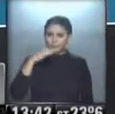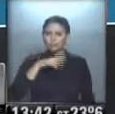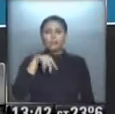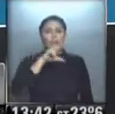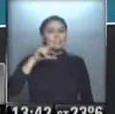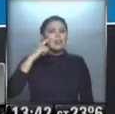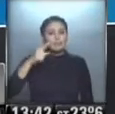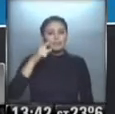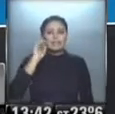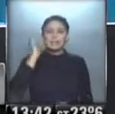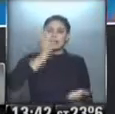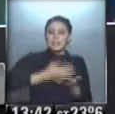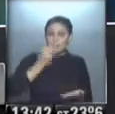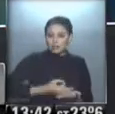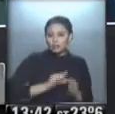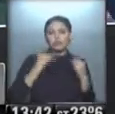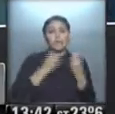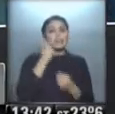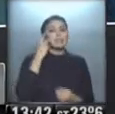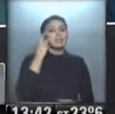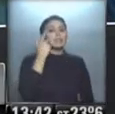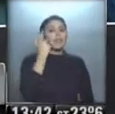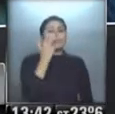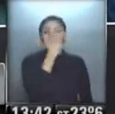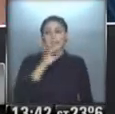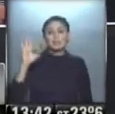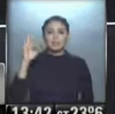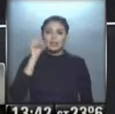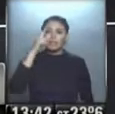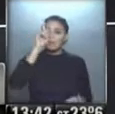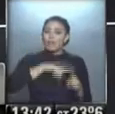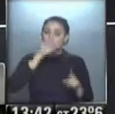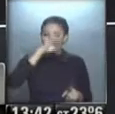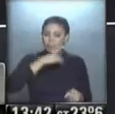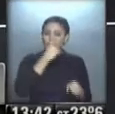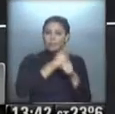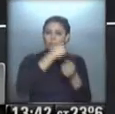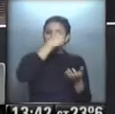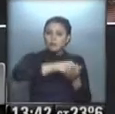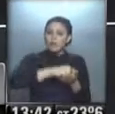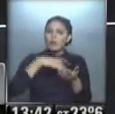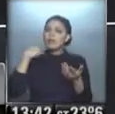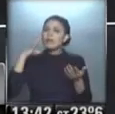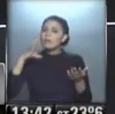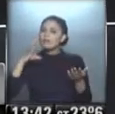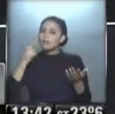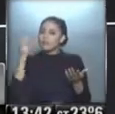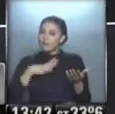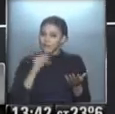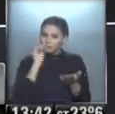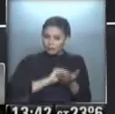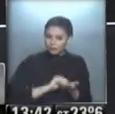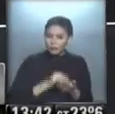de 33 mil sentencias lo que lleva 3300 sentencias por mes lo que es primer pago y lo que son reajustes en el caso de